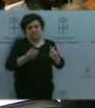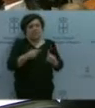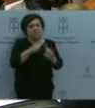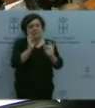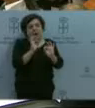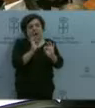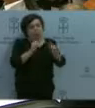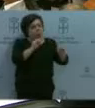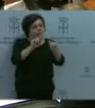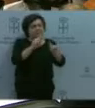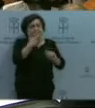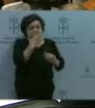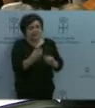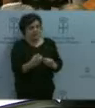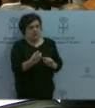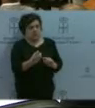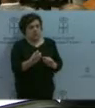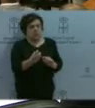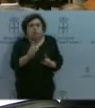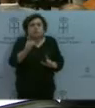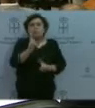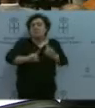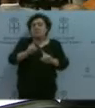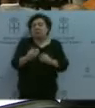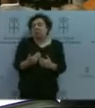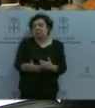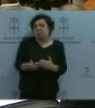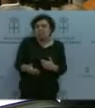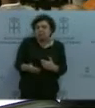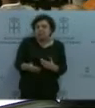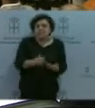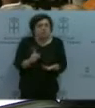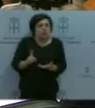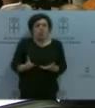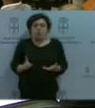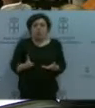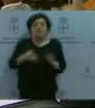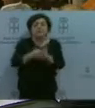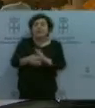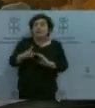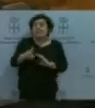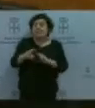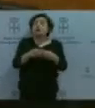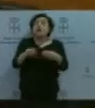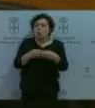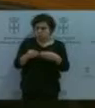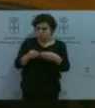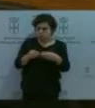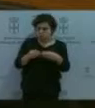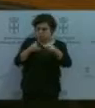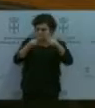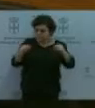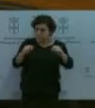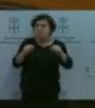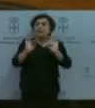inocua. Señor Palacios, no solamente es el derecho al uso, naturalmente esto está protegido por el Estatuto de Autonomía, está protegido por la ley, sino dónde